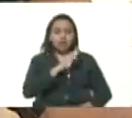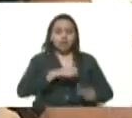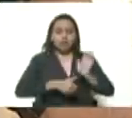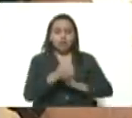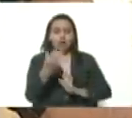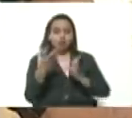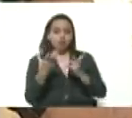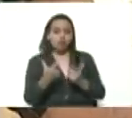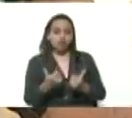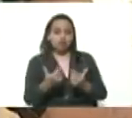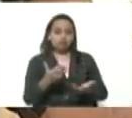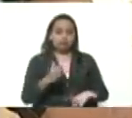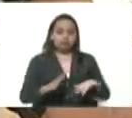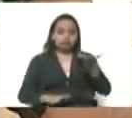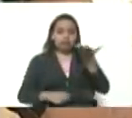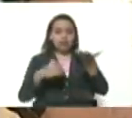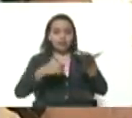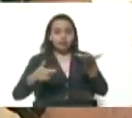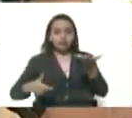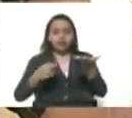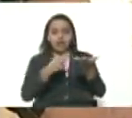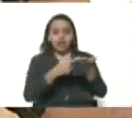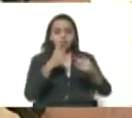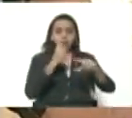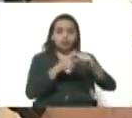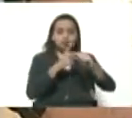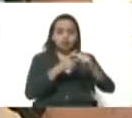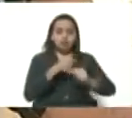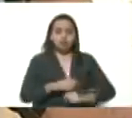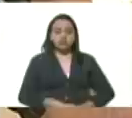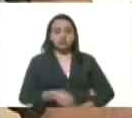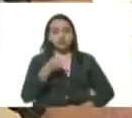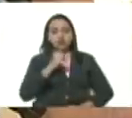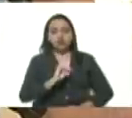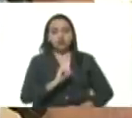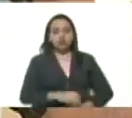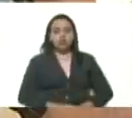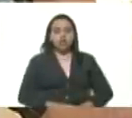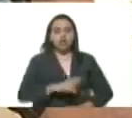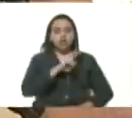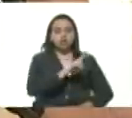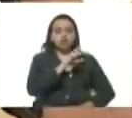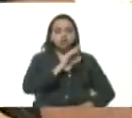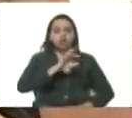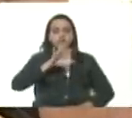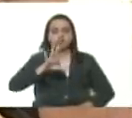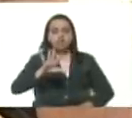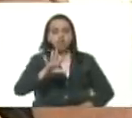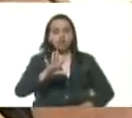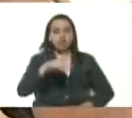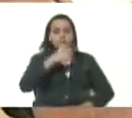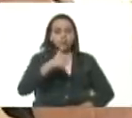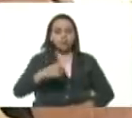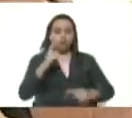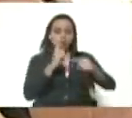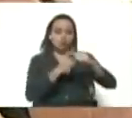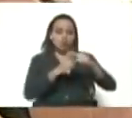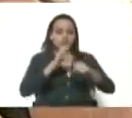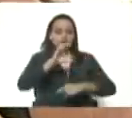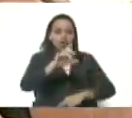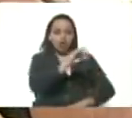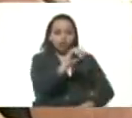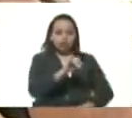número más grande de pacientes de PASI positivos, que son 235 casos de pacientes positivos en el estado